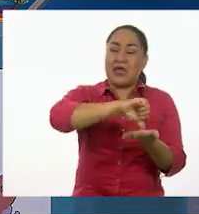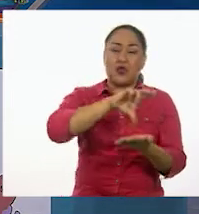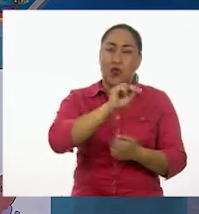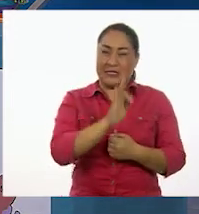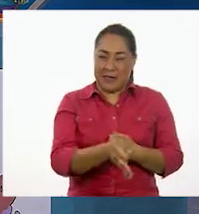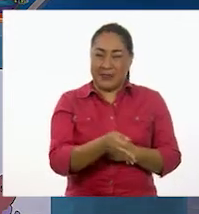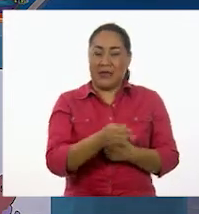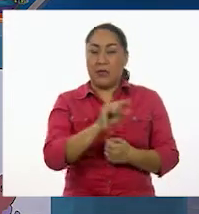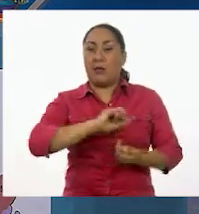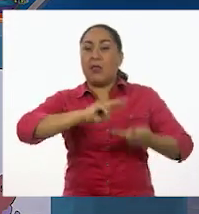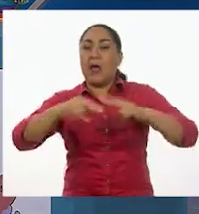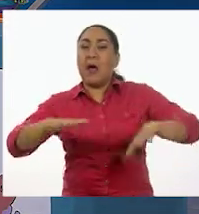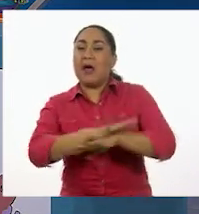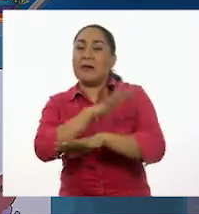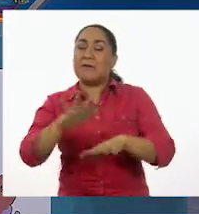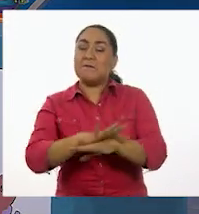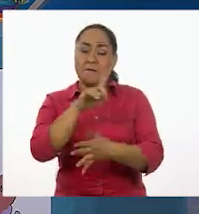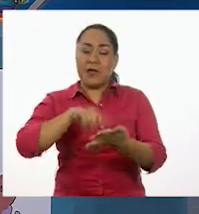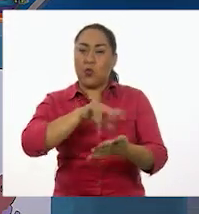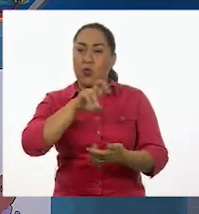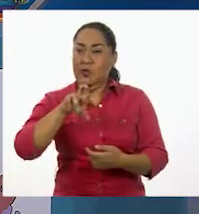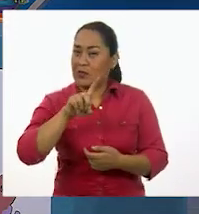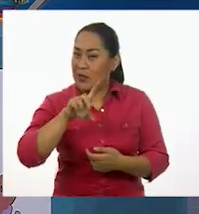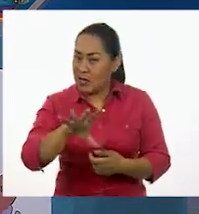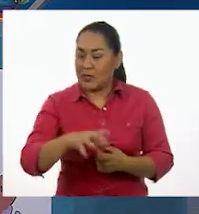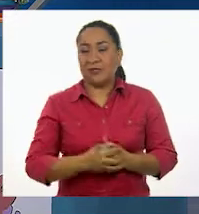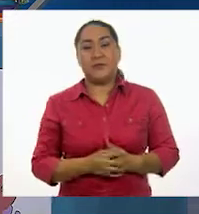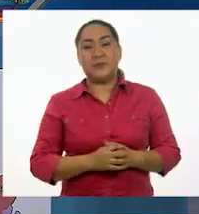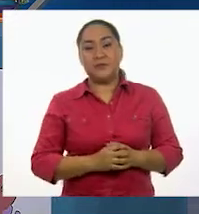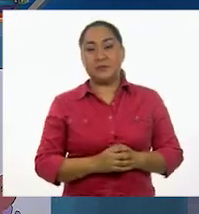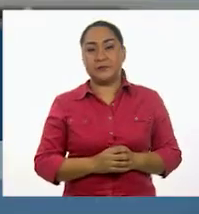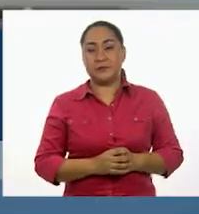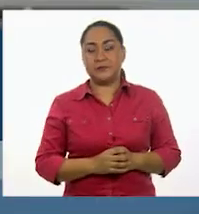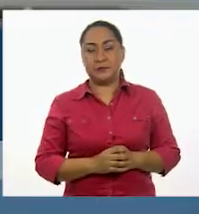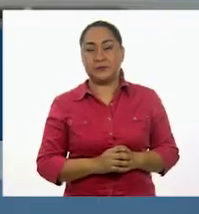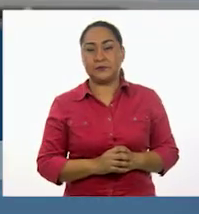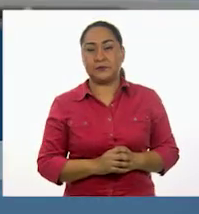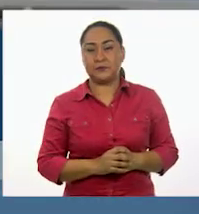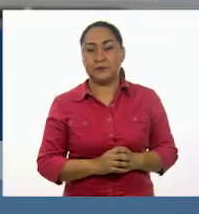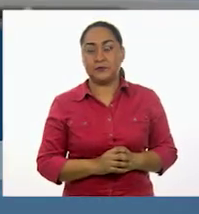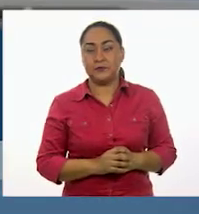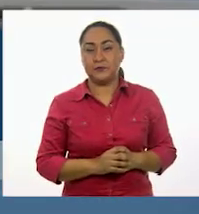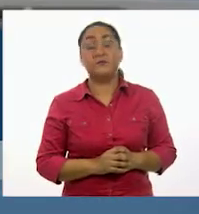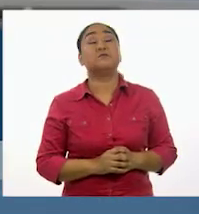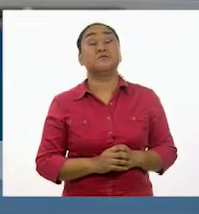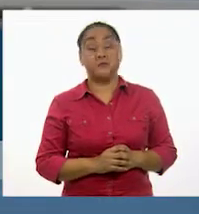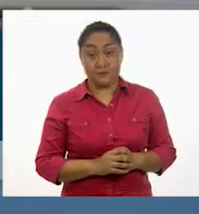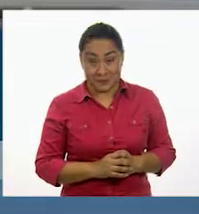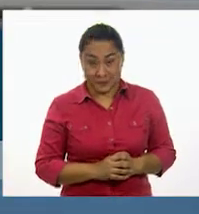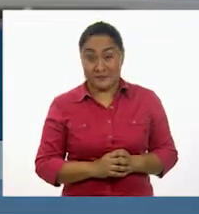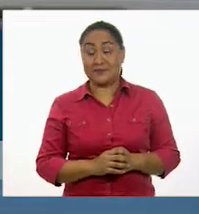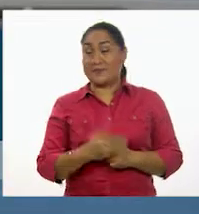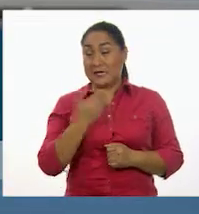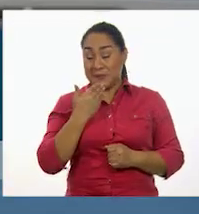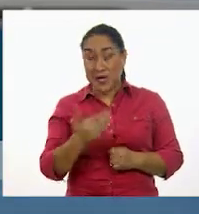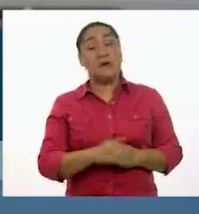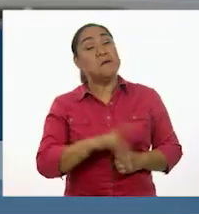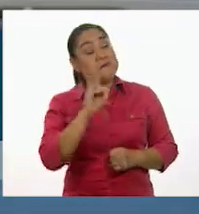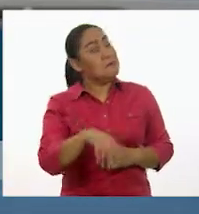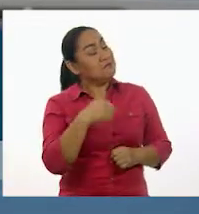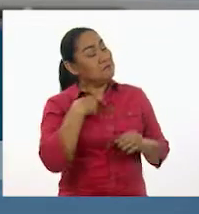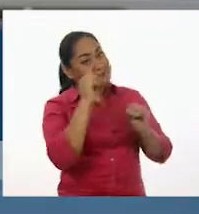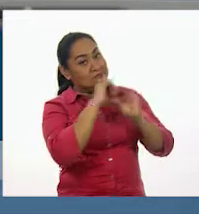cuando esto cambió en 1835. Muy bien, ¿Ya ya vamos vieron? empatados,